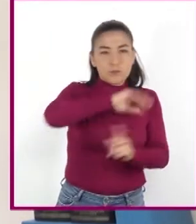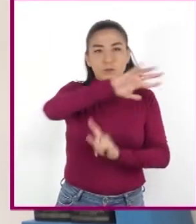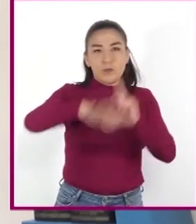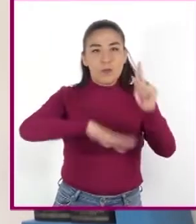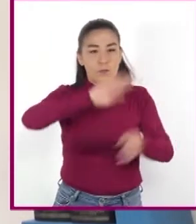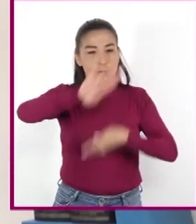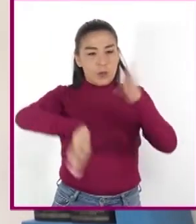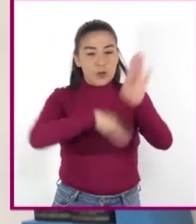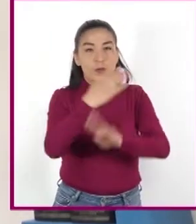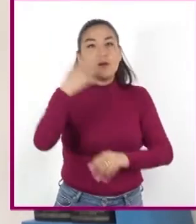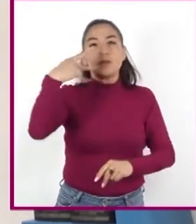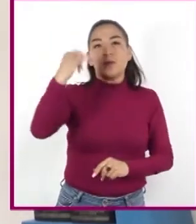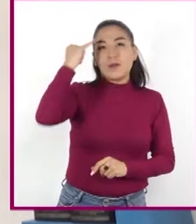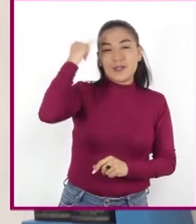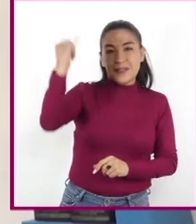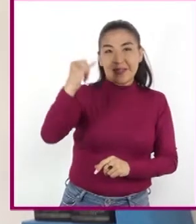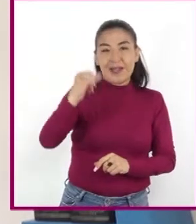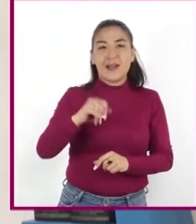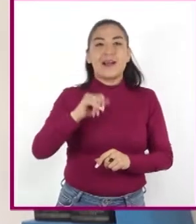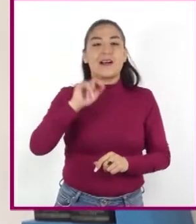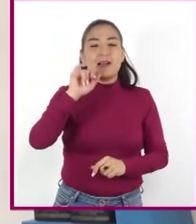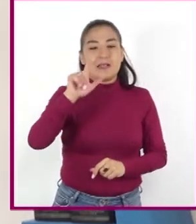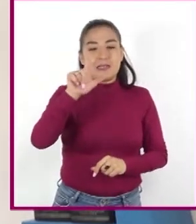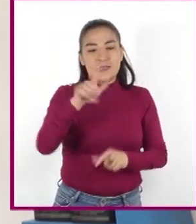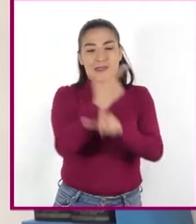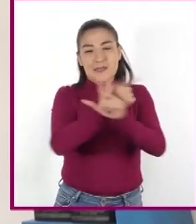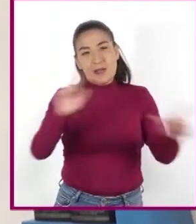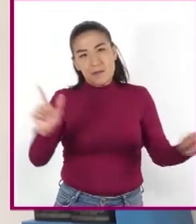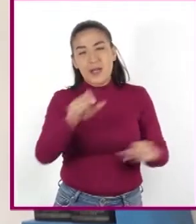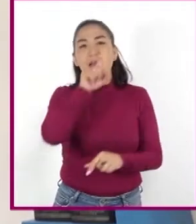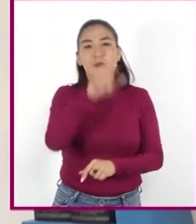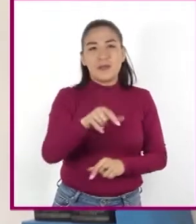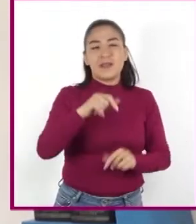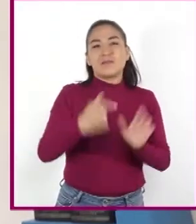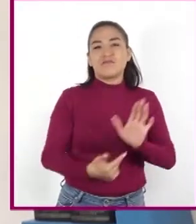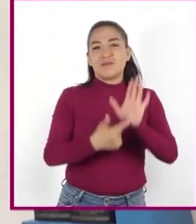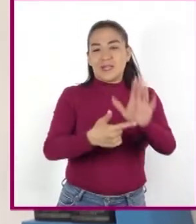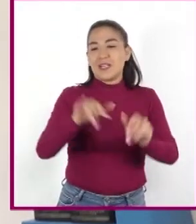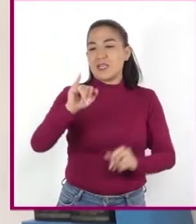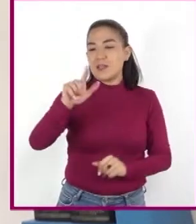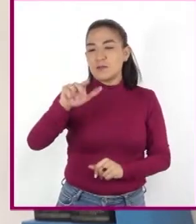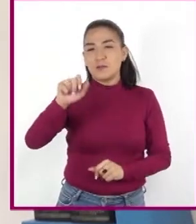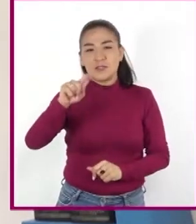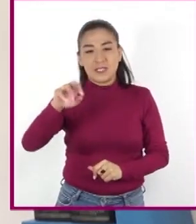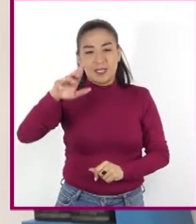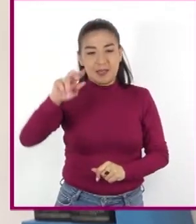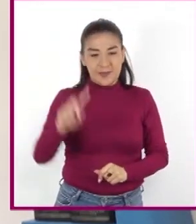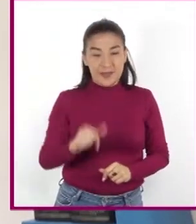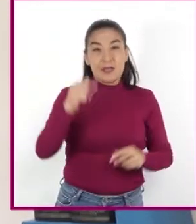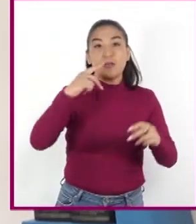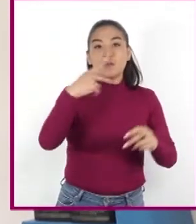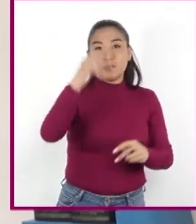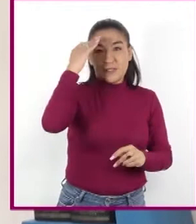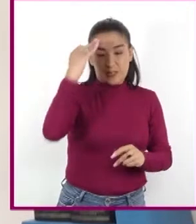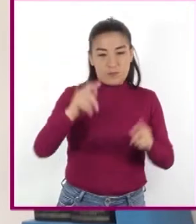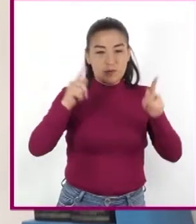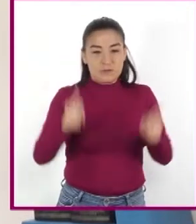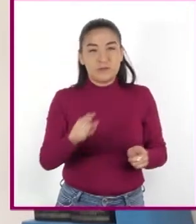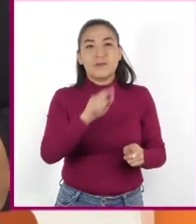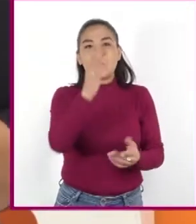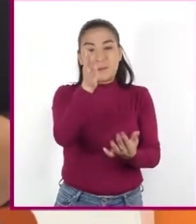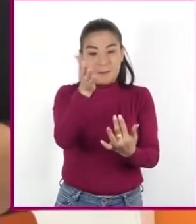ideas liberales e ilustradas en la segunda mitad del siglo XVIII, así como su relación con el